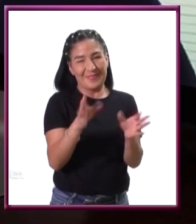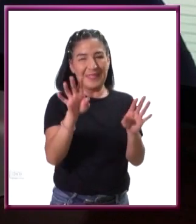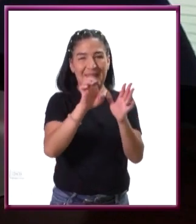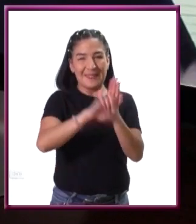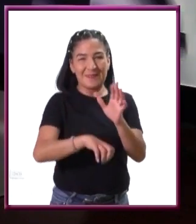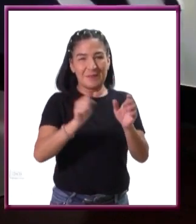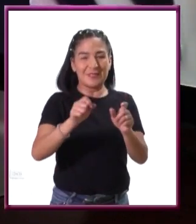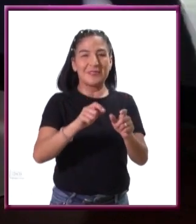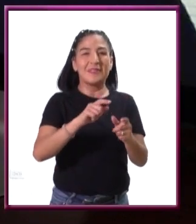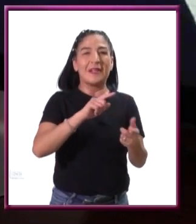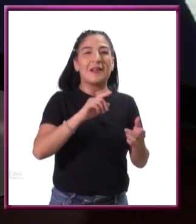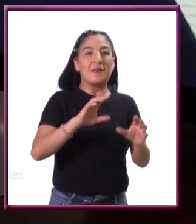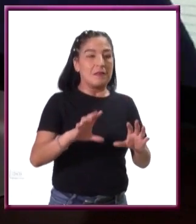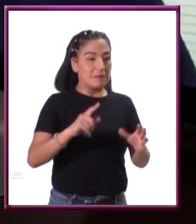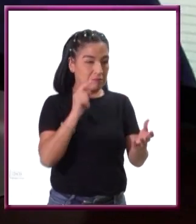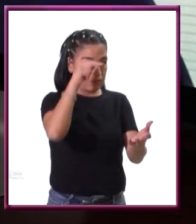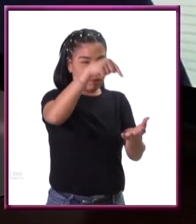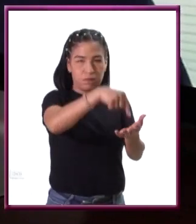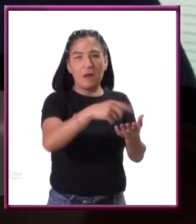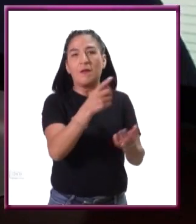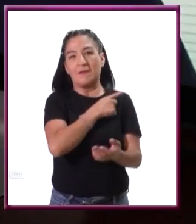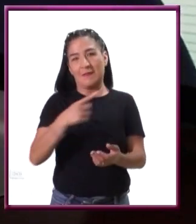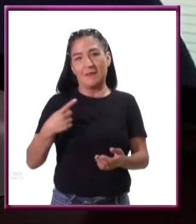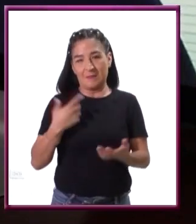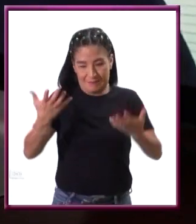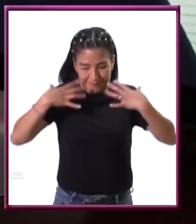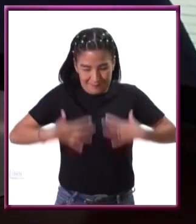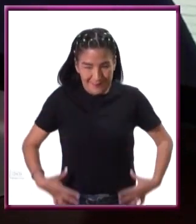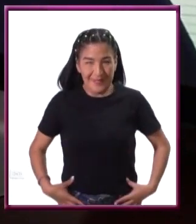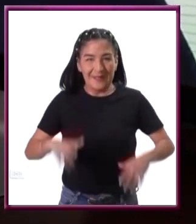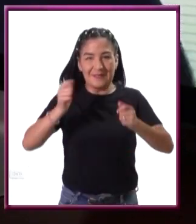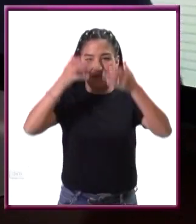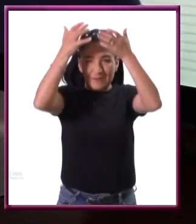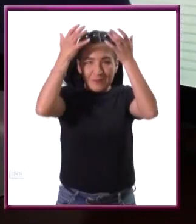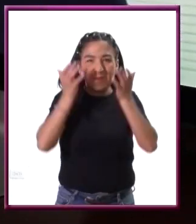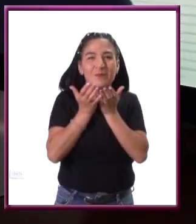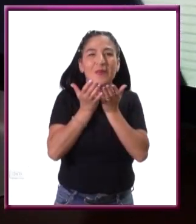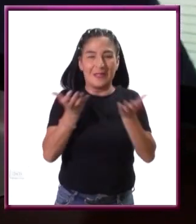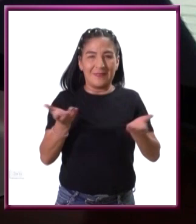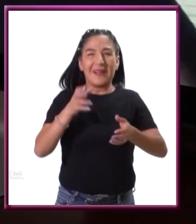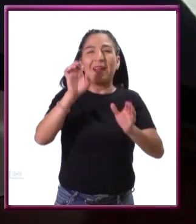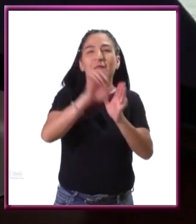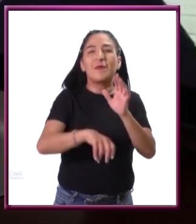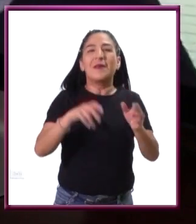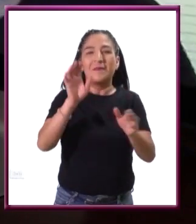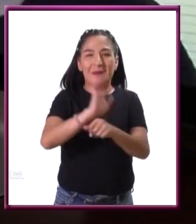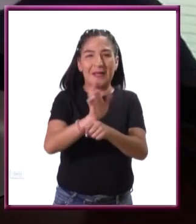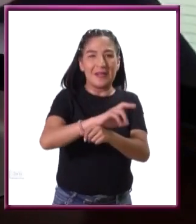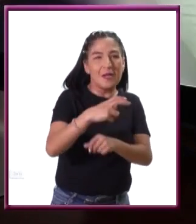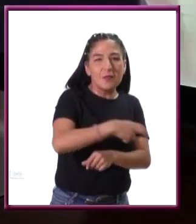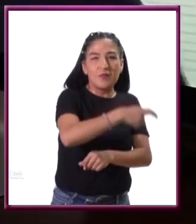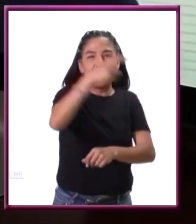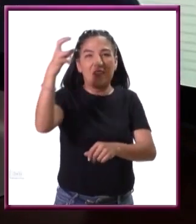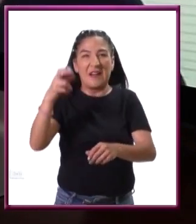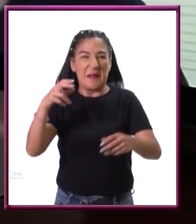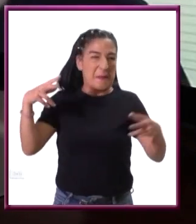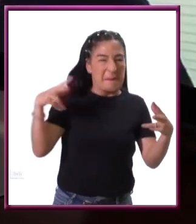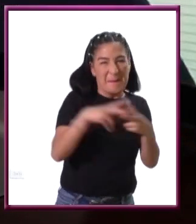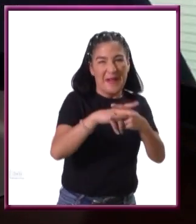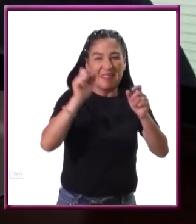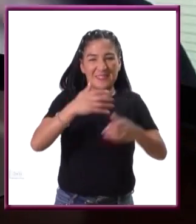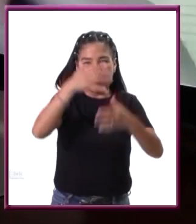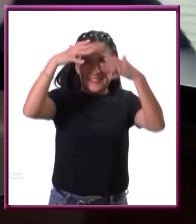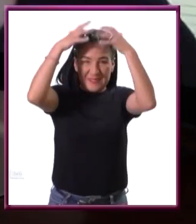salimos de la nave, pues debemos llevar nuestro traje, ¿no? Bueno, en las películas de Alien, a la primera provocación se quitan los cascos y pueden respirar